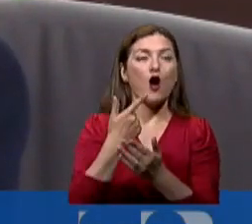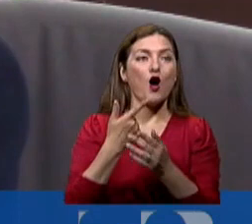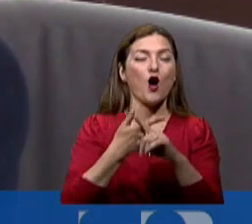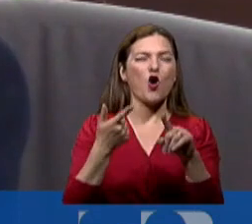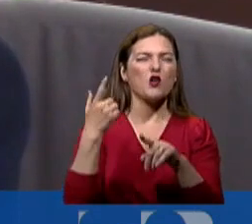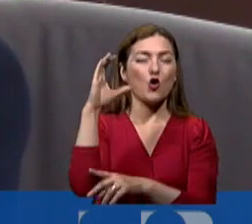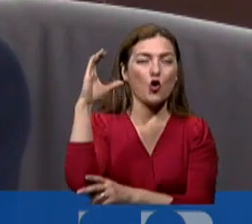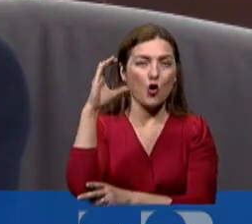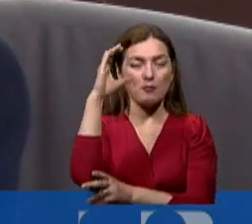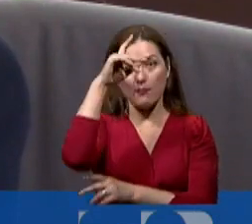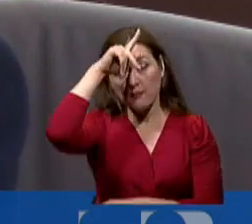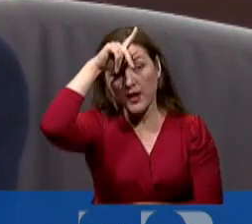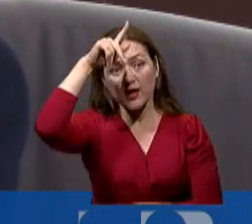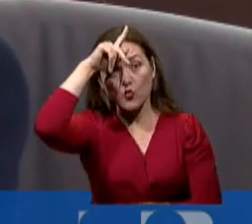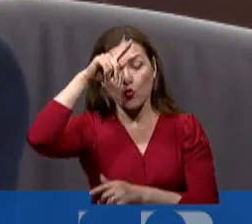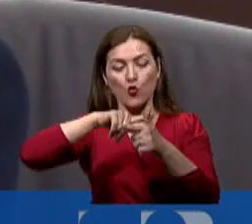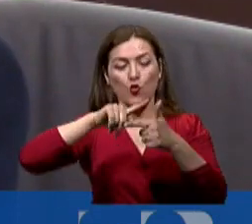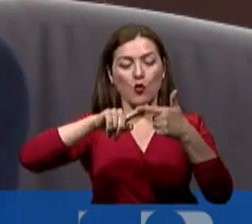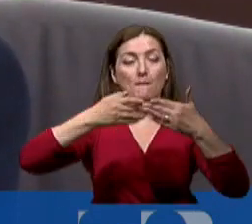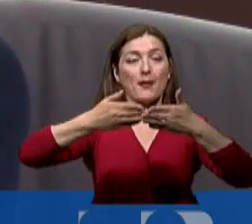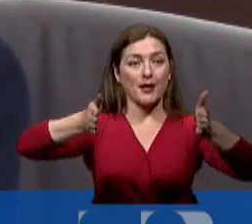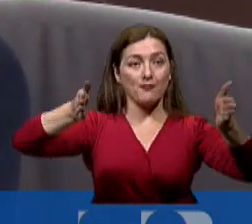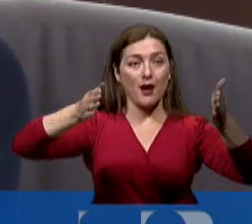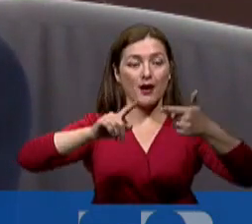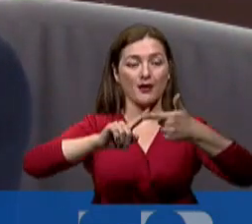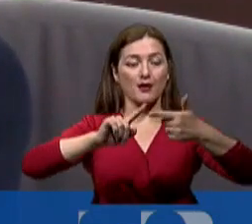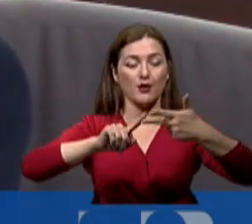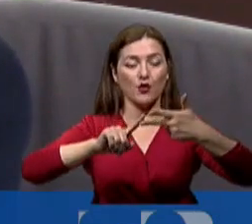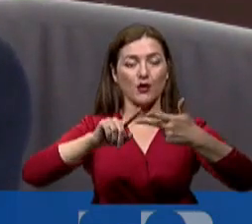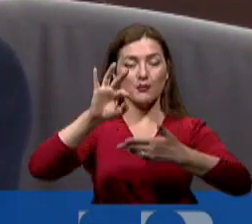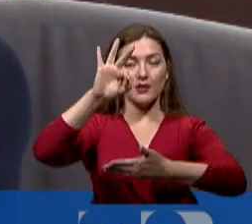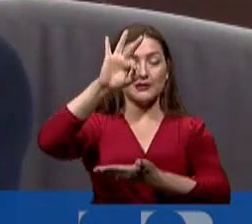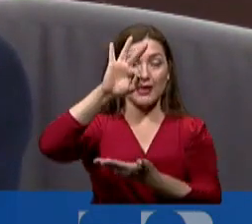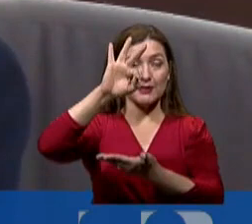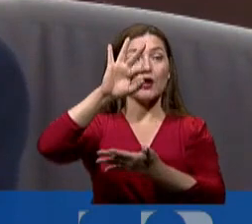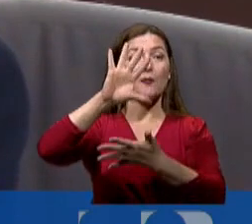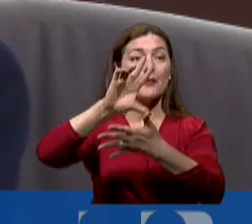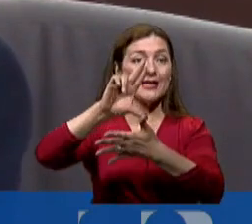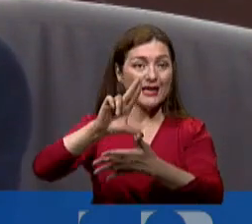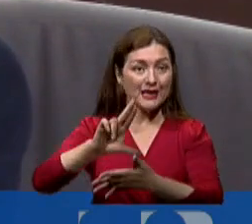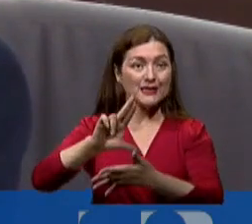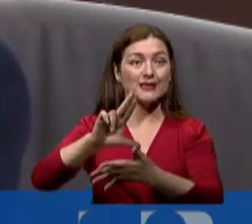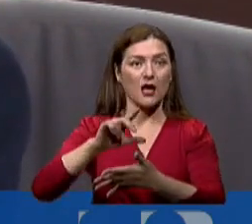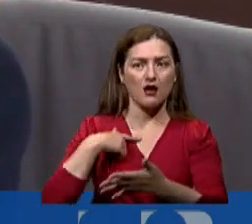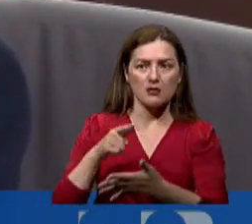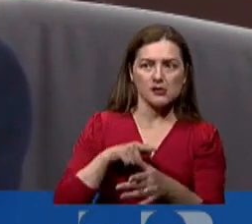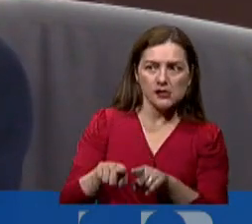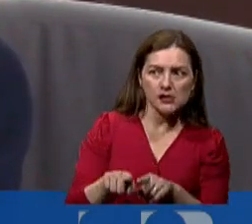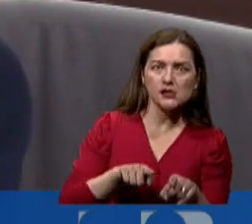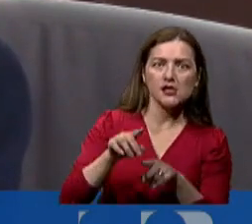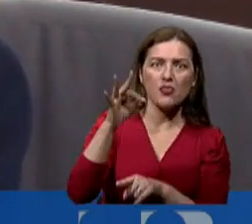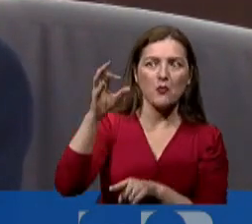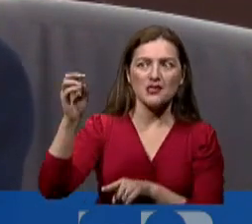Perú, con estudiantes de Panamá, en síntesis, representantes de América Latina, para ganarse esa posibilidad